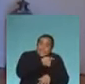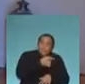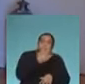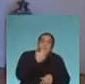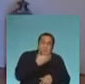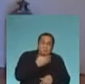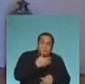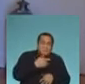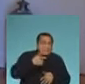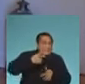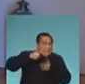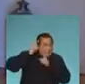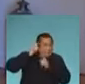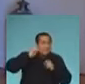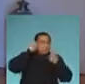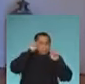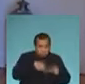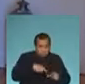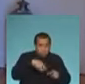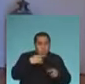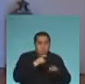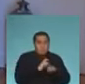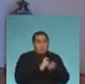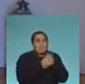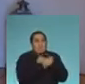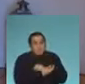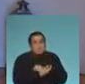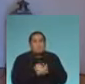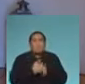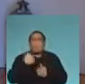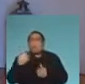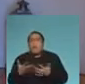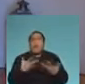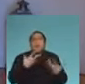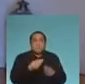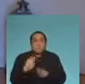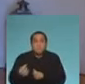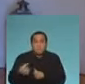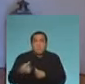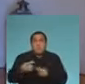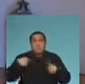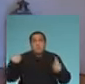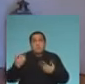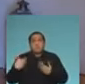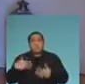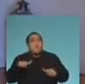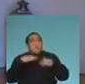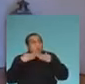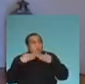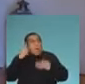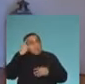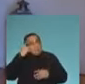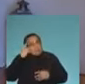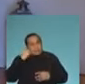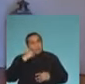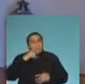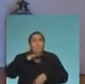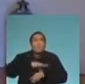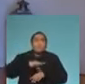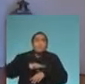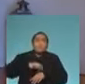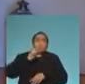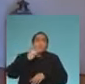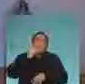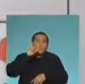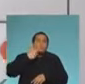toda esa experiencia individual en recursos y herramientas que hoy nos permiten escucharlo y aprender muchísimo. Estoy hablando del doctor Luis María